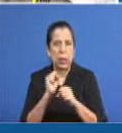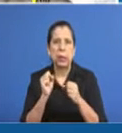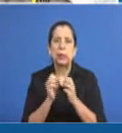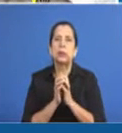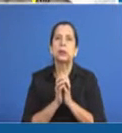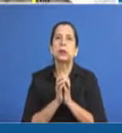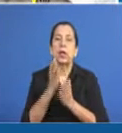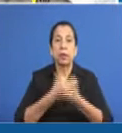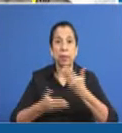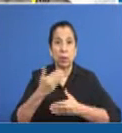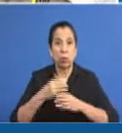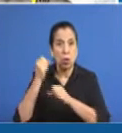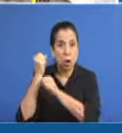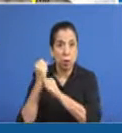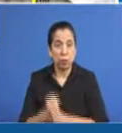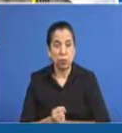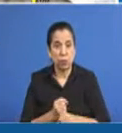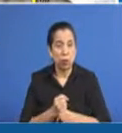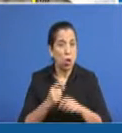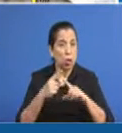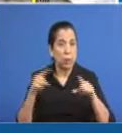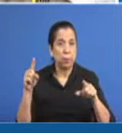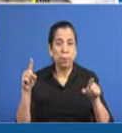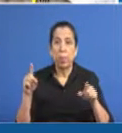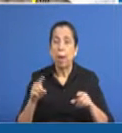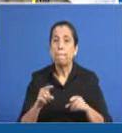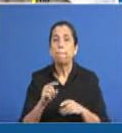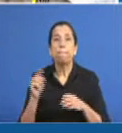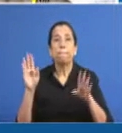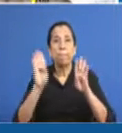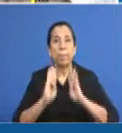la Fundación de Biodiversidad Tropical de Panamá. ¿Cómo estás, Mario?